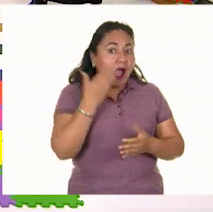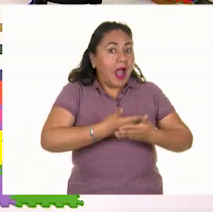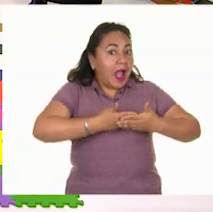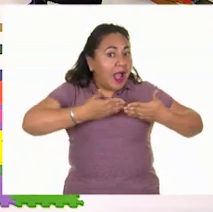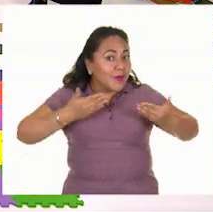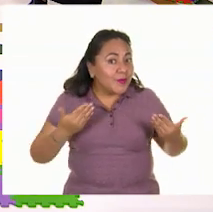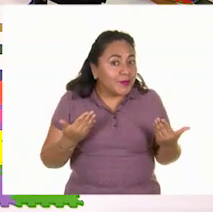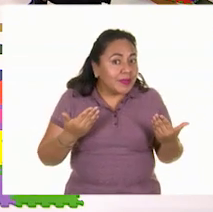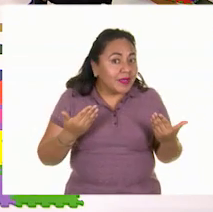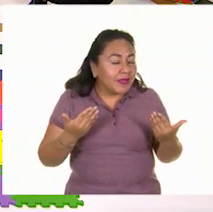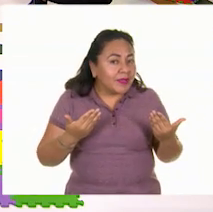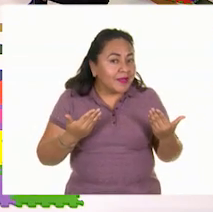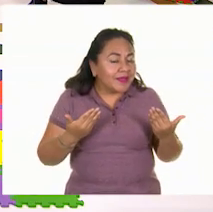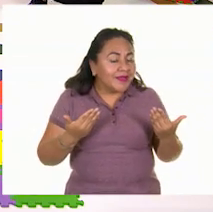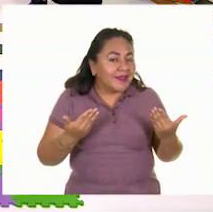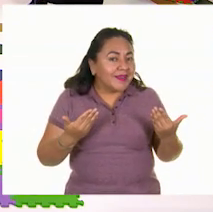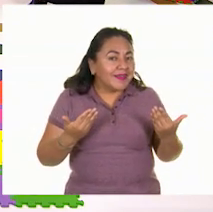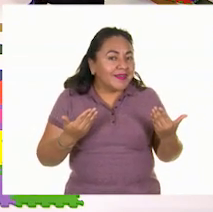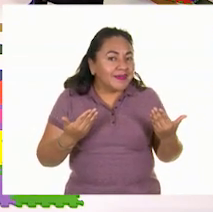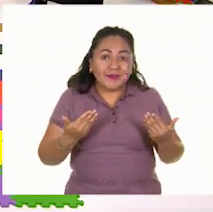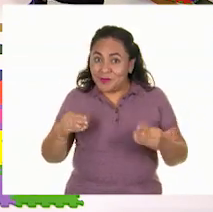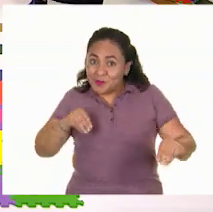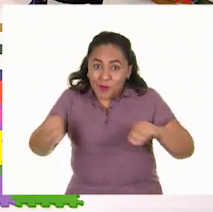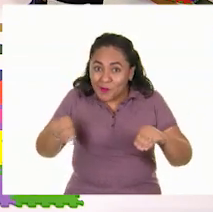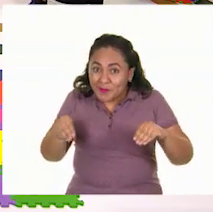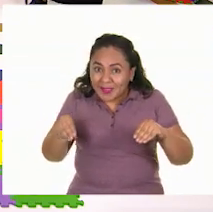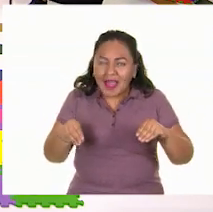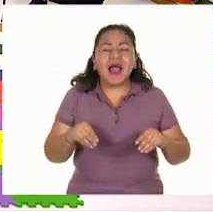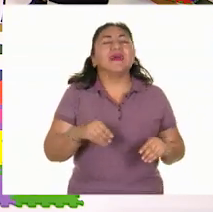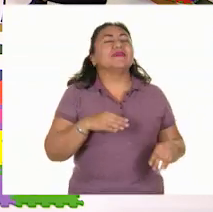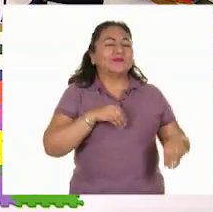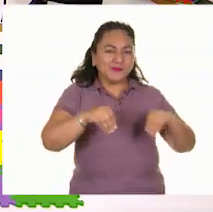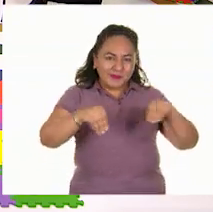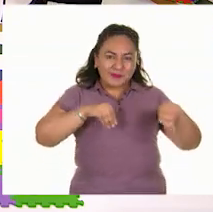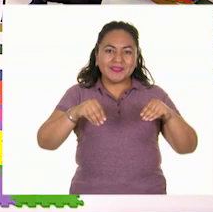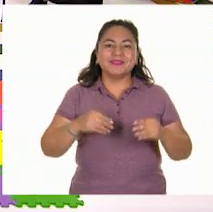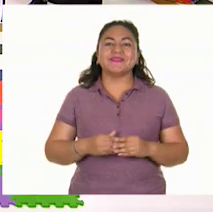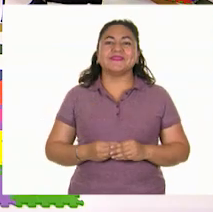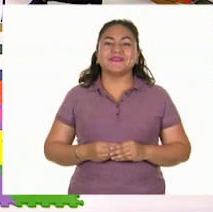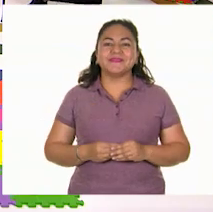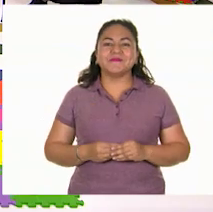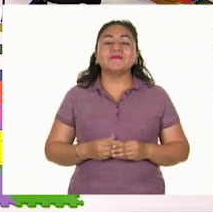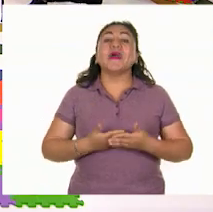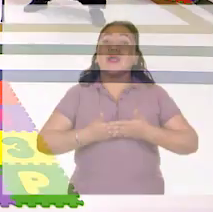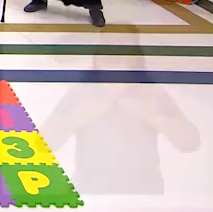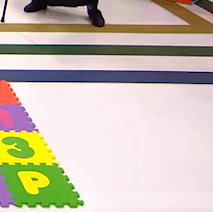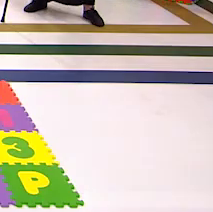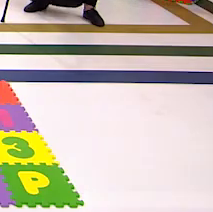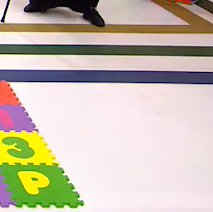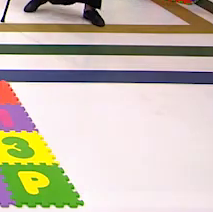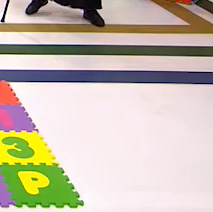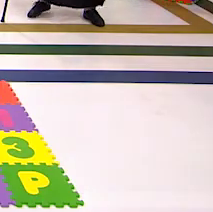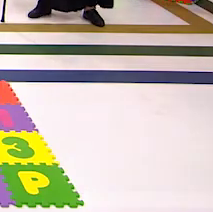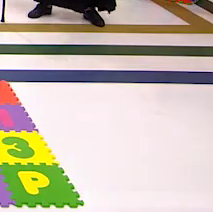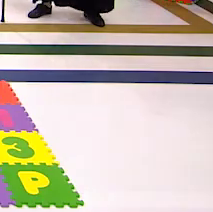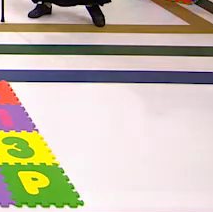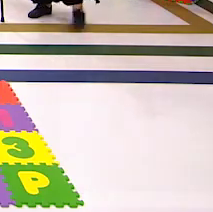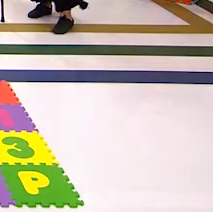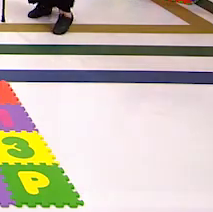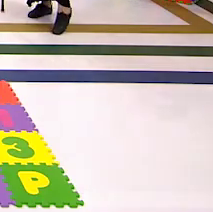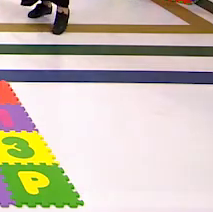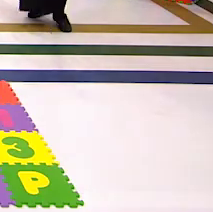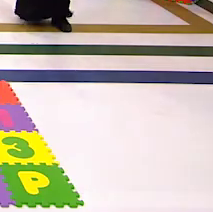el momento de... ¡Movernos! ¡Movernos! Así que movamos ese